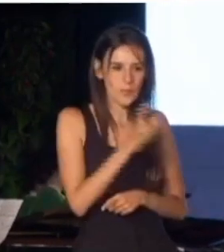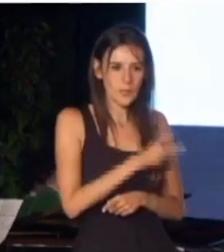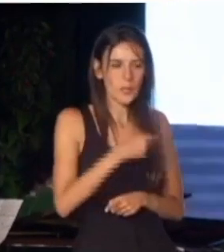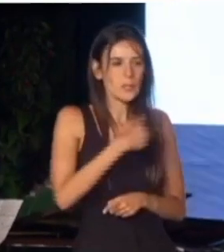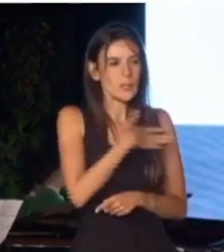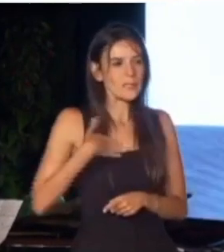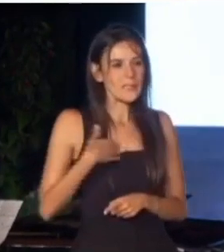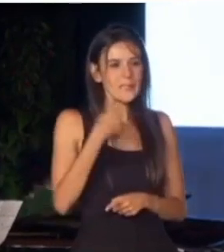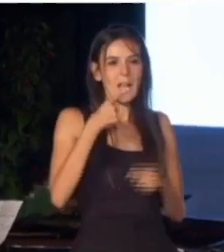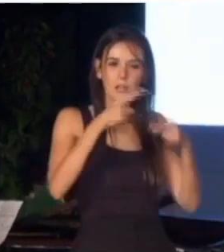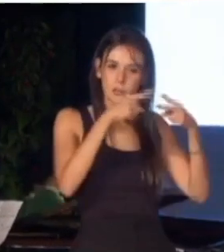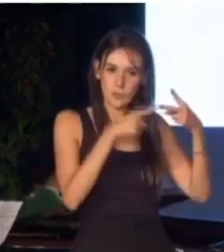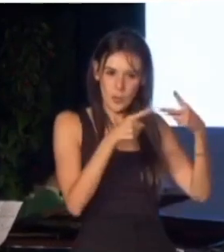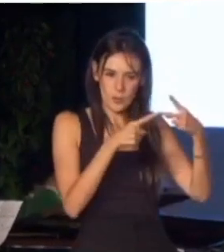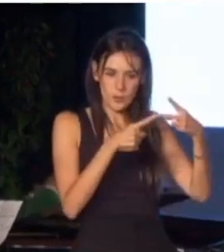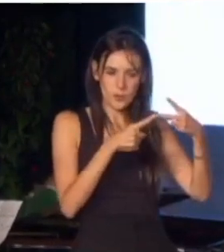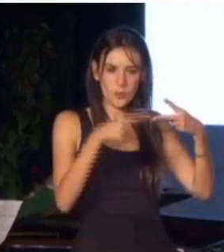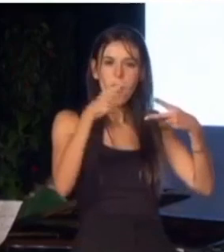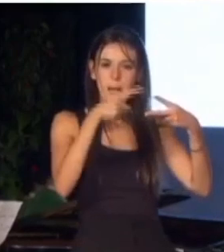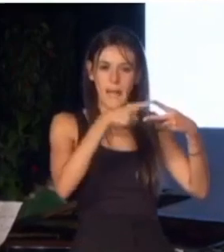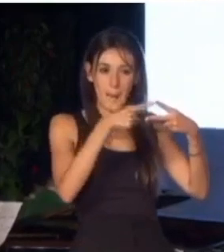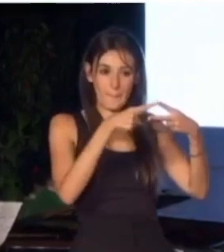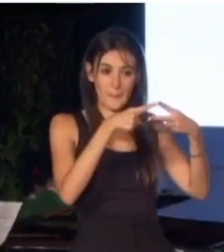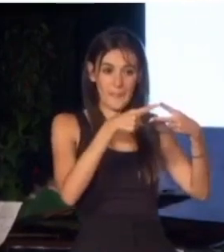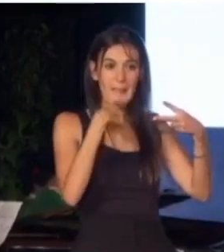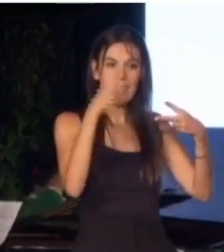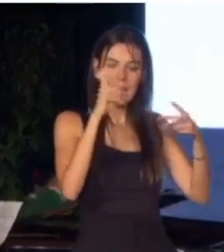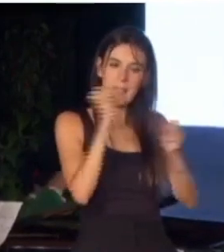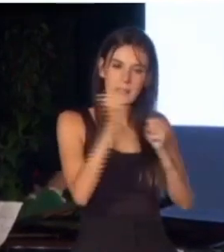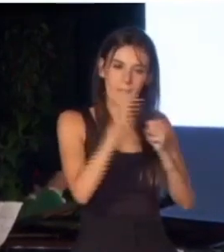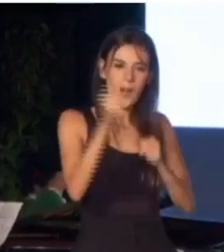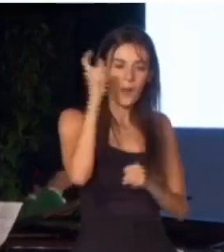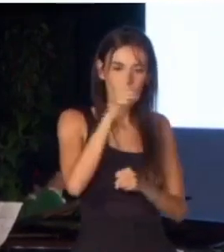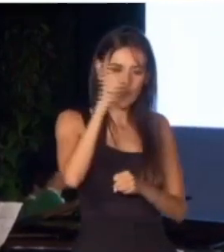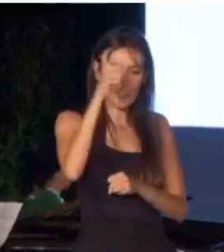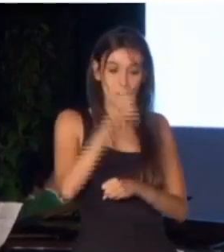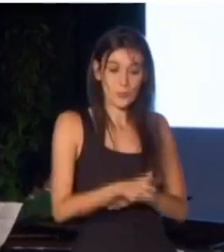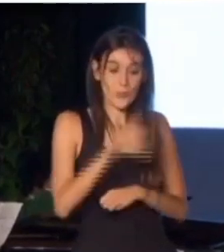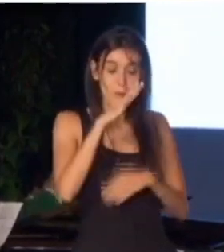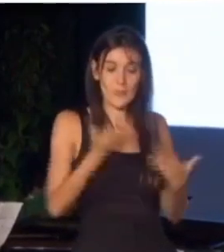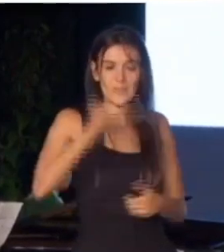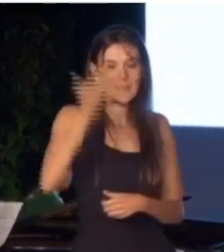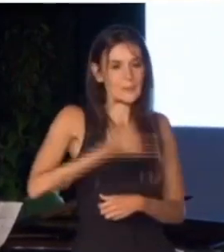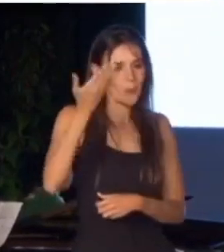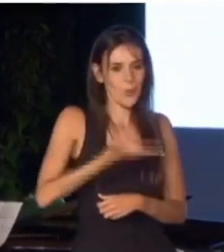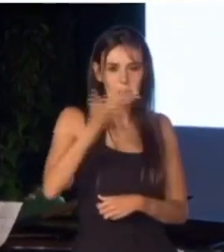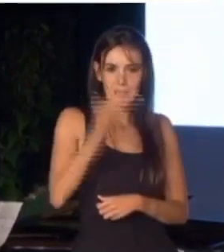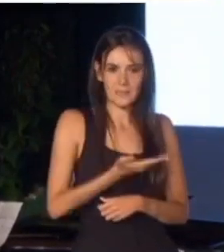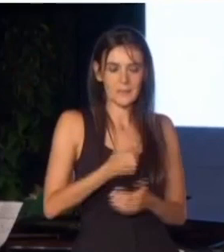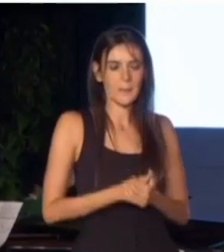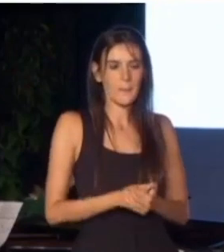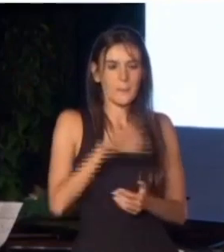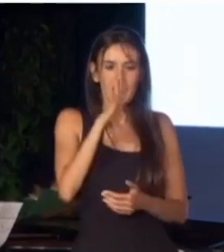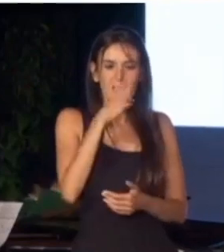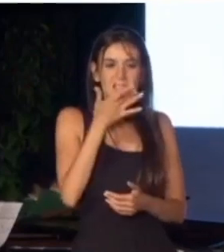Quisiera destacar dos. En primer lugar, que la labor del docente en el aula es imprescindible.